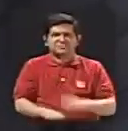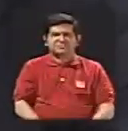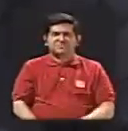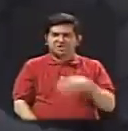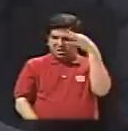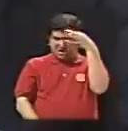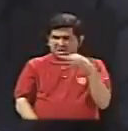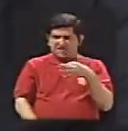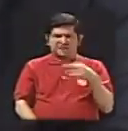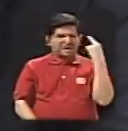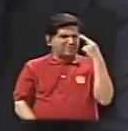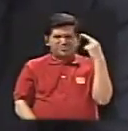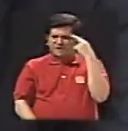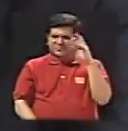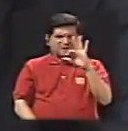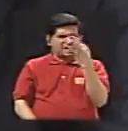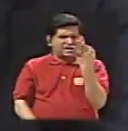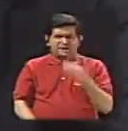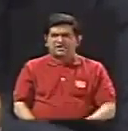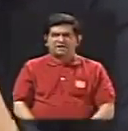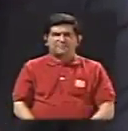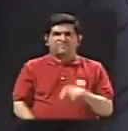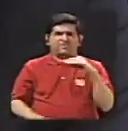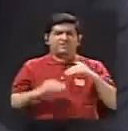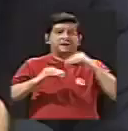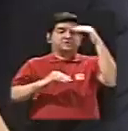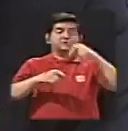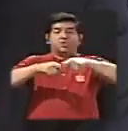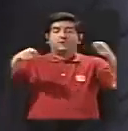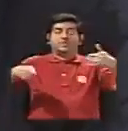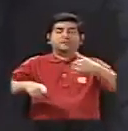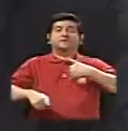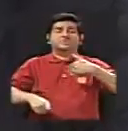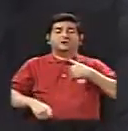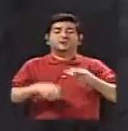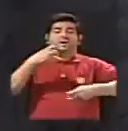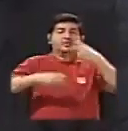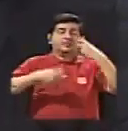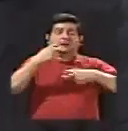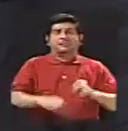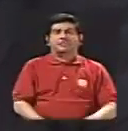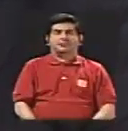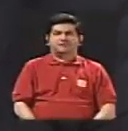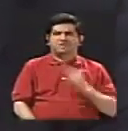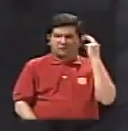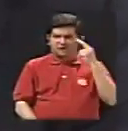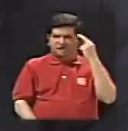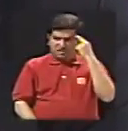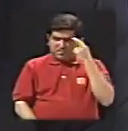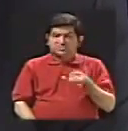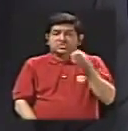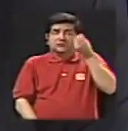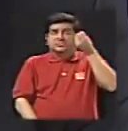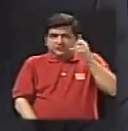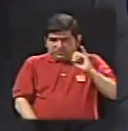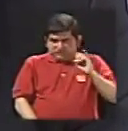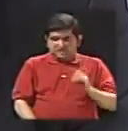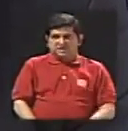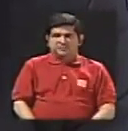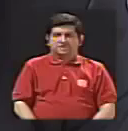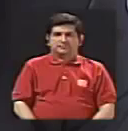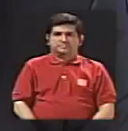parece irracional la manera en la que se ha sobredimensionado, dice él, el problema. ¿Por qué razón? Sí.